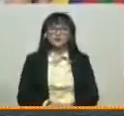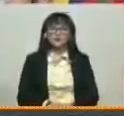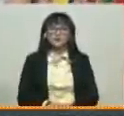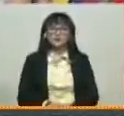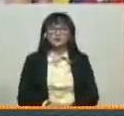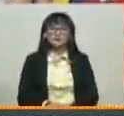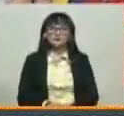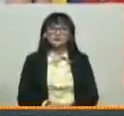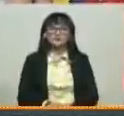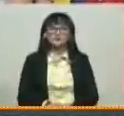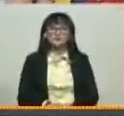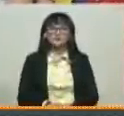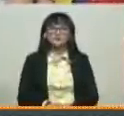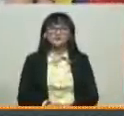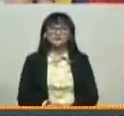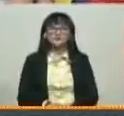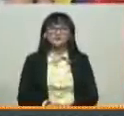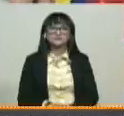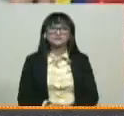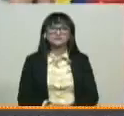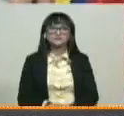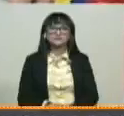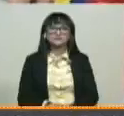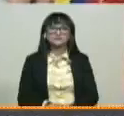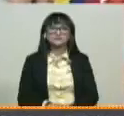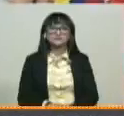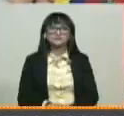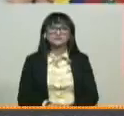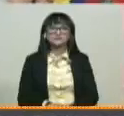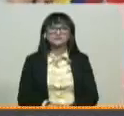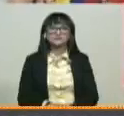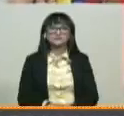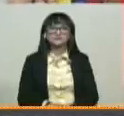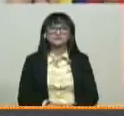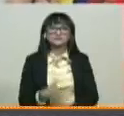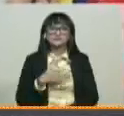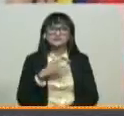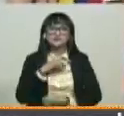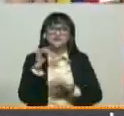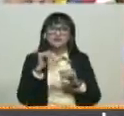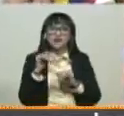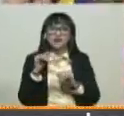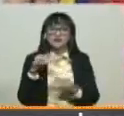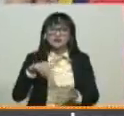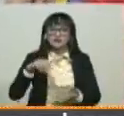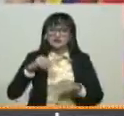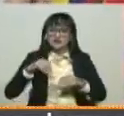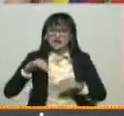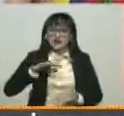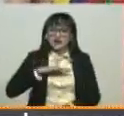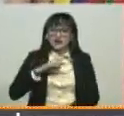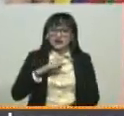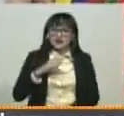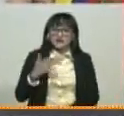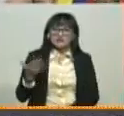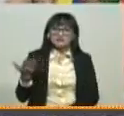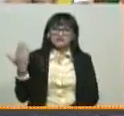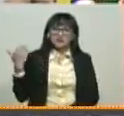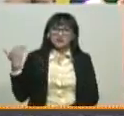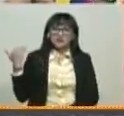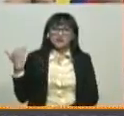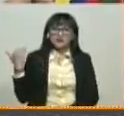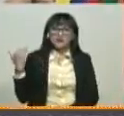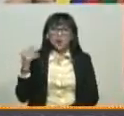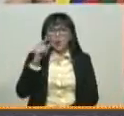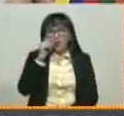Pero también me siento muy feliz de estar en la tierra de un hombre que pude conocer y fue un